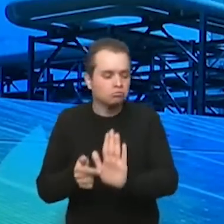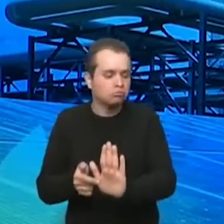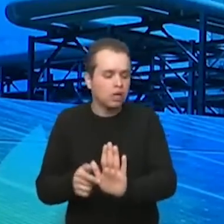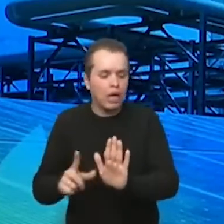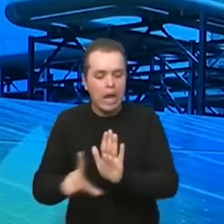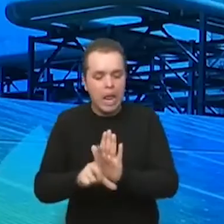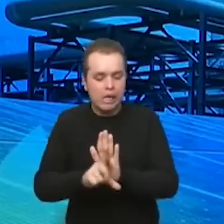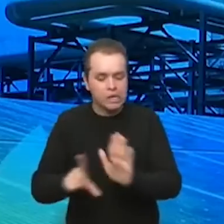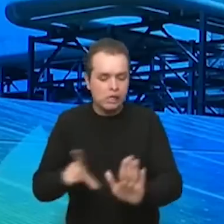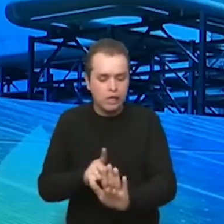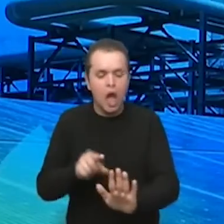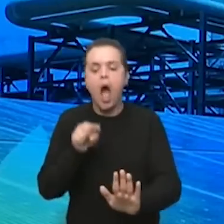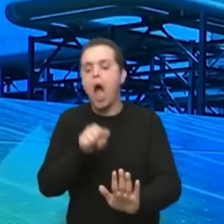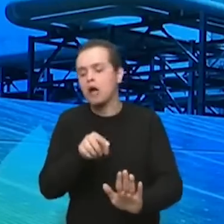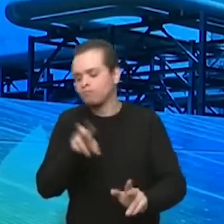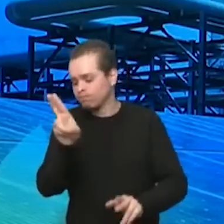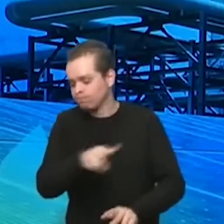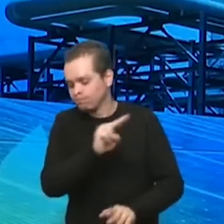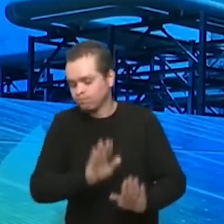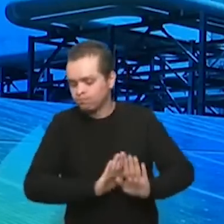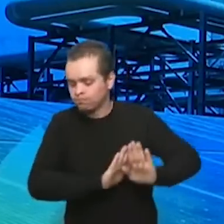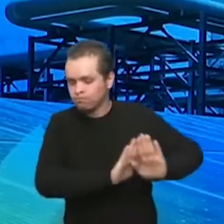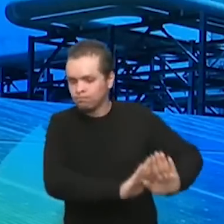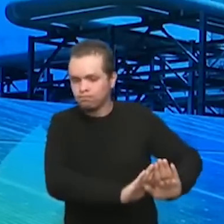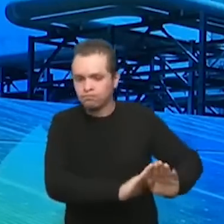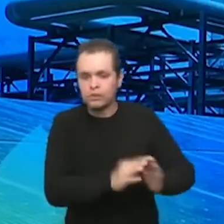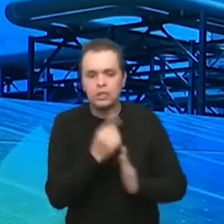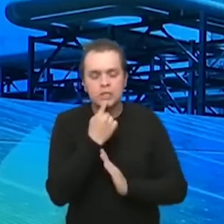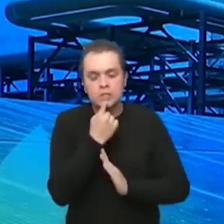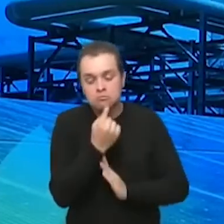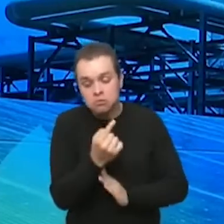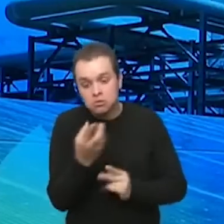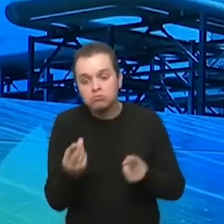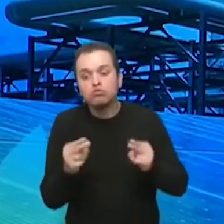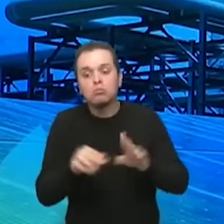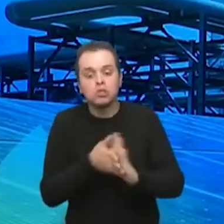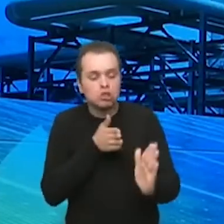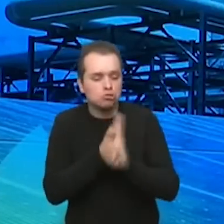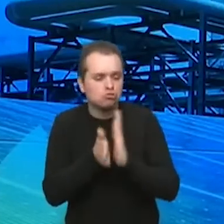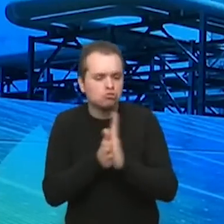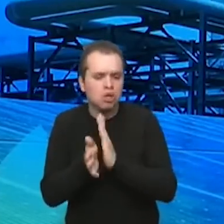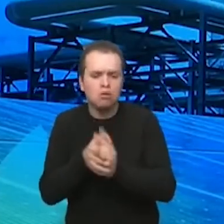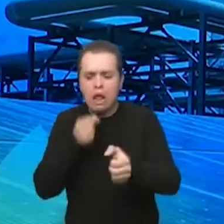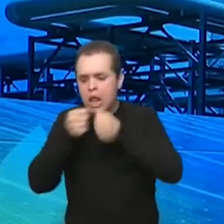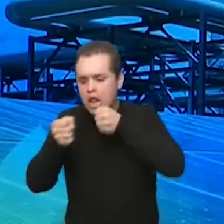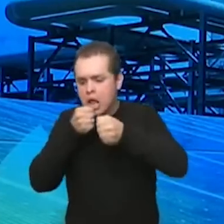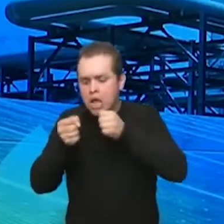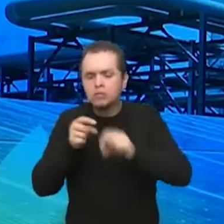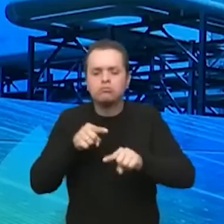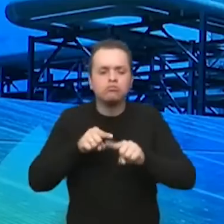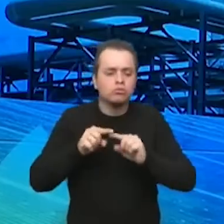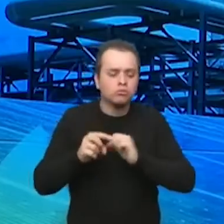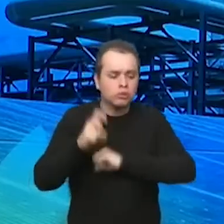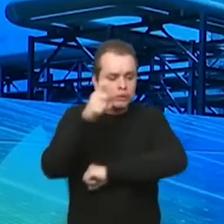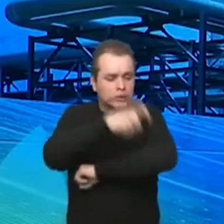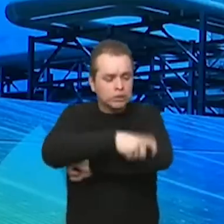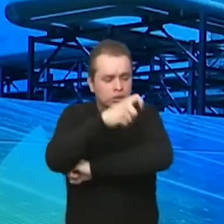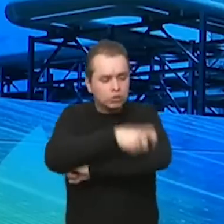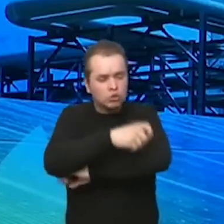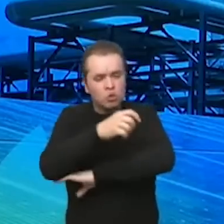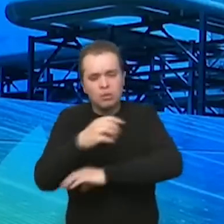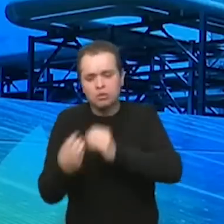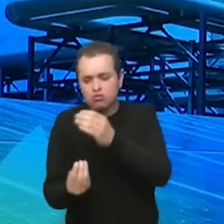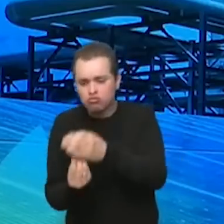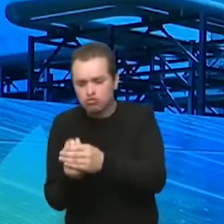alguna participación lo segundo decir también como ya lo he anunciado en algunos medios en ecopetrol